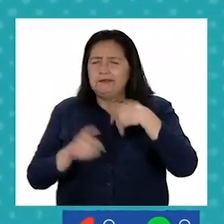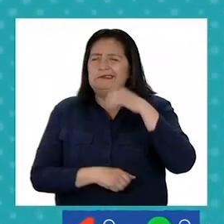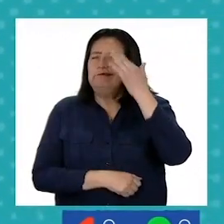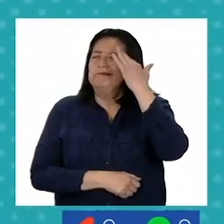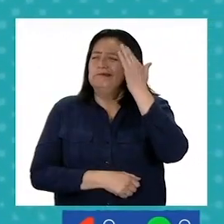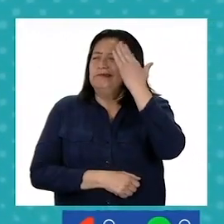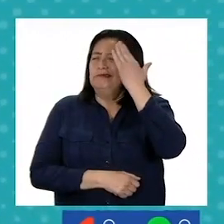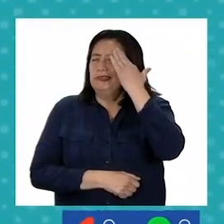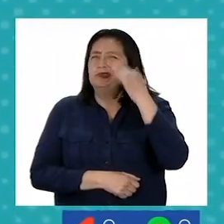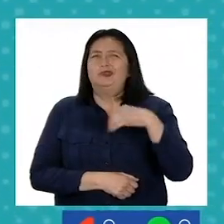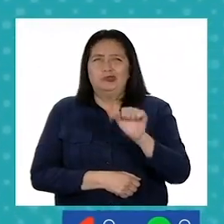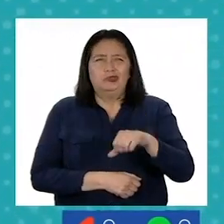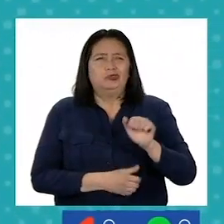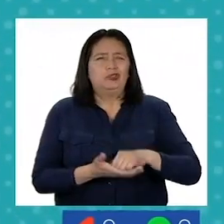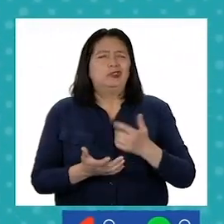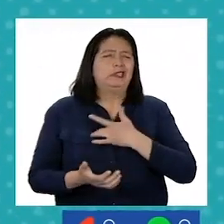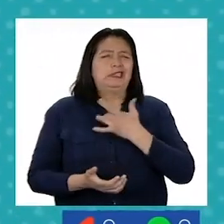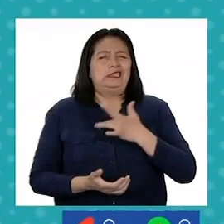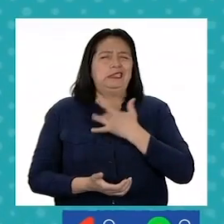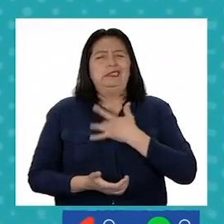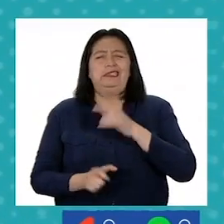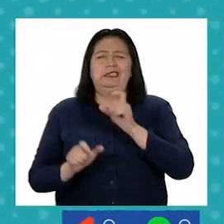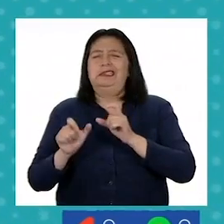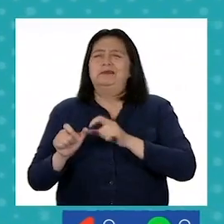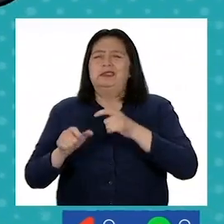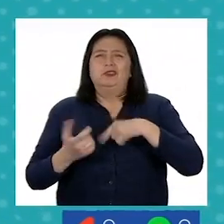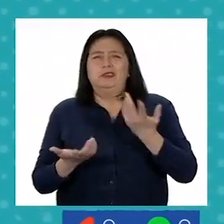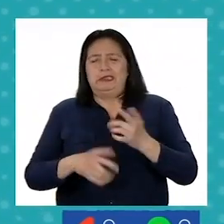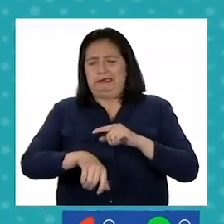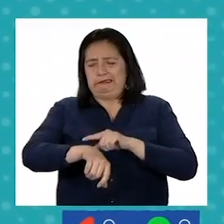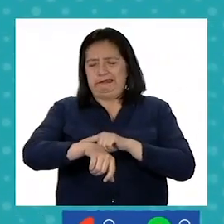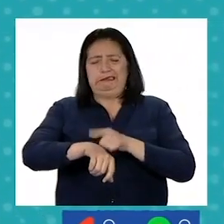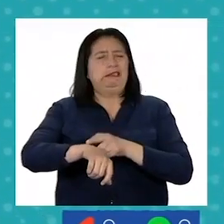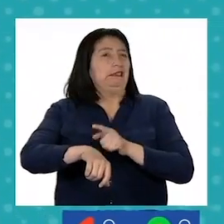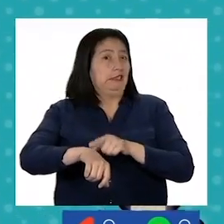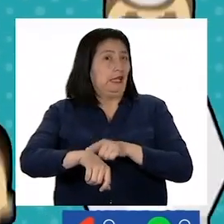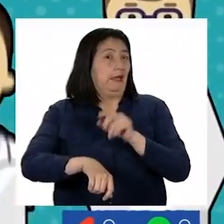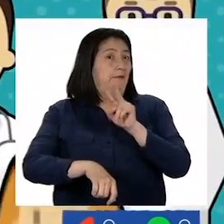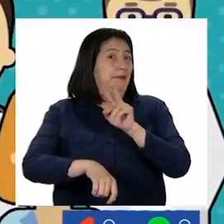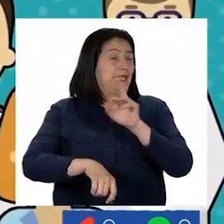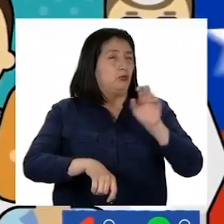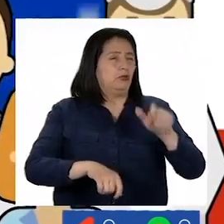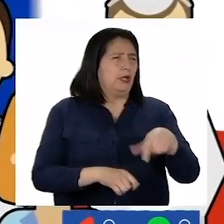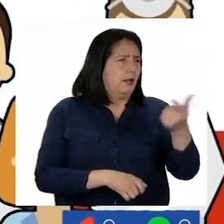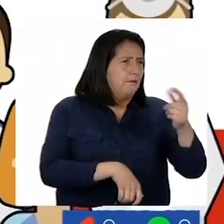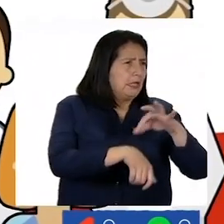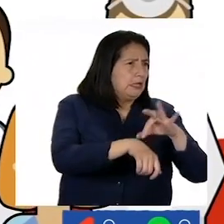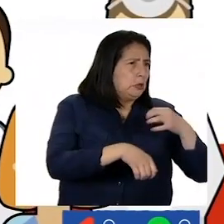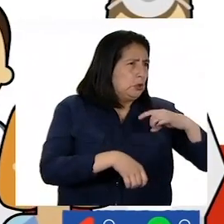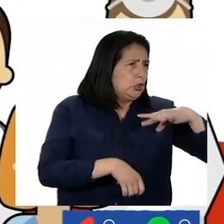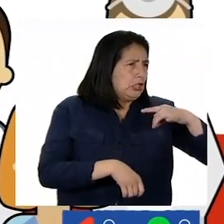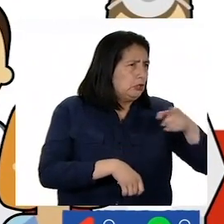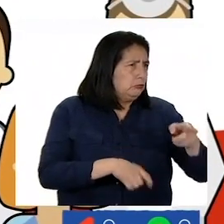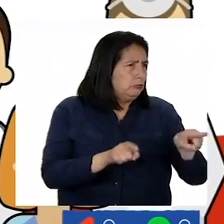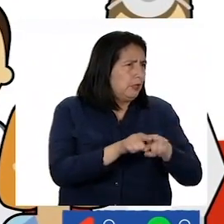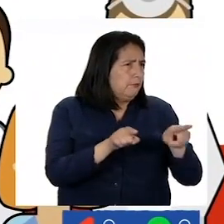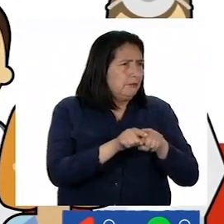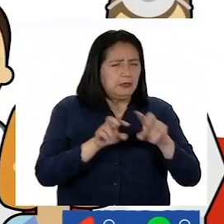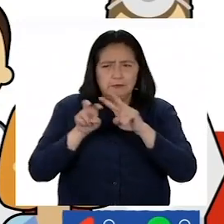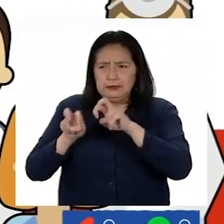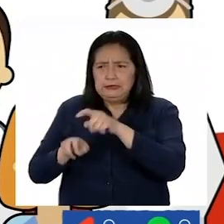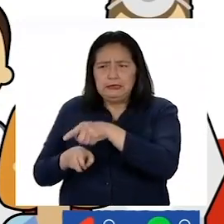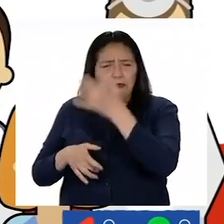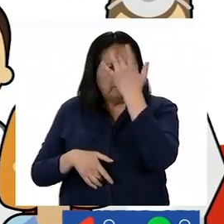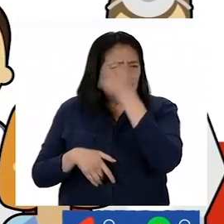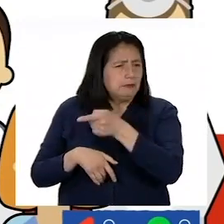la palma de su mano los síntomas de la verruga peruana, pero al ver que médicos chilenos estaban investigando sobre dicha